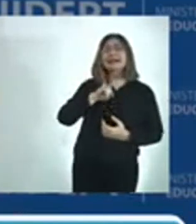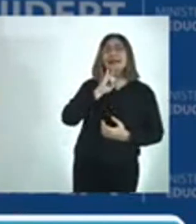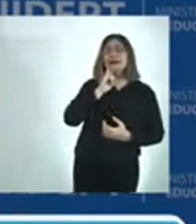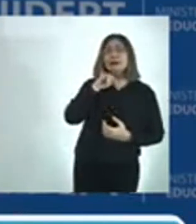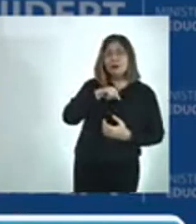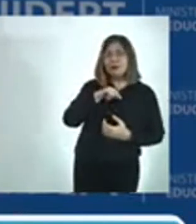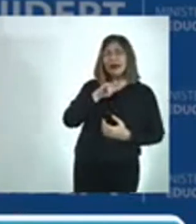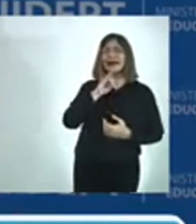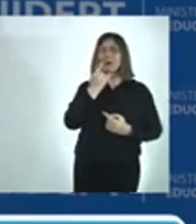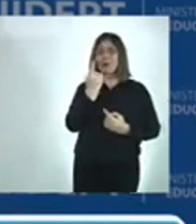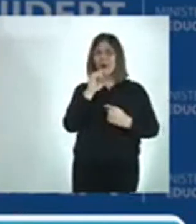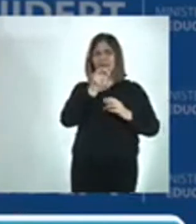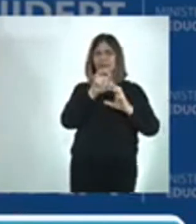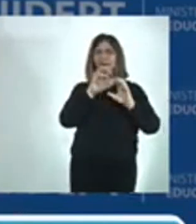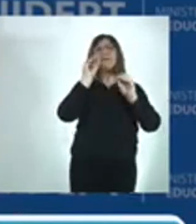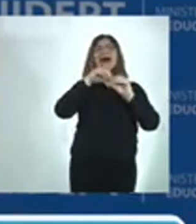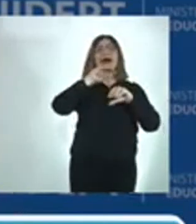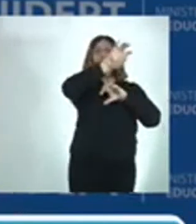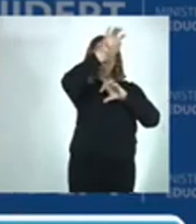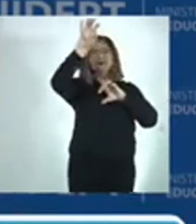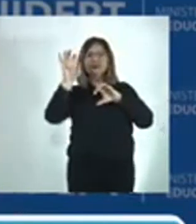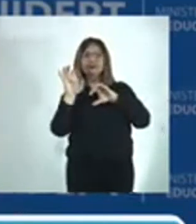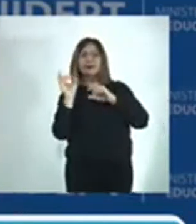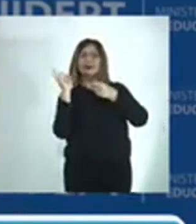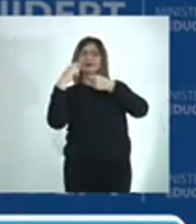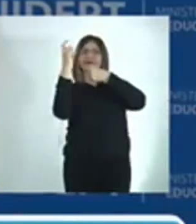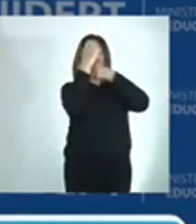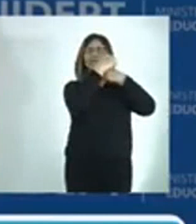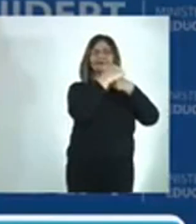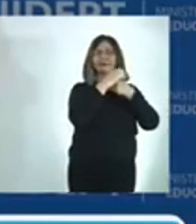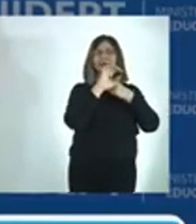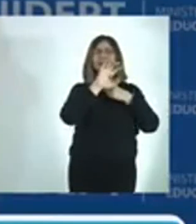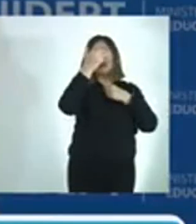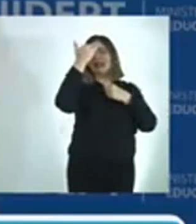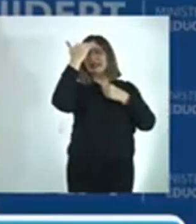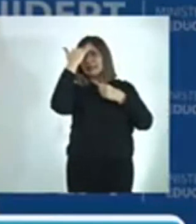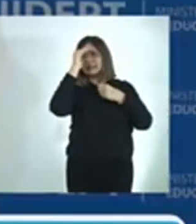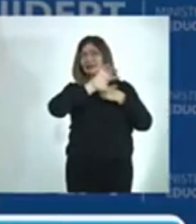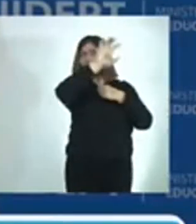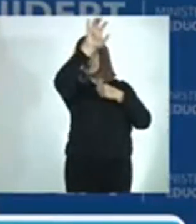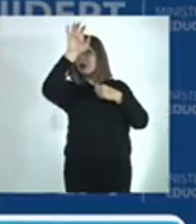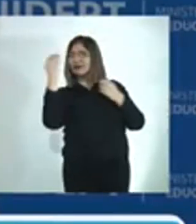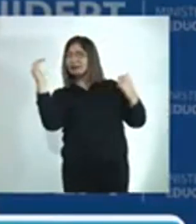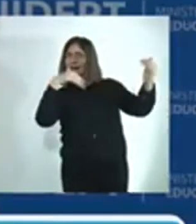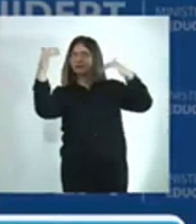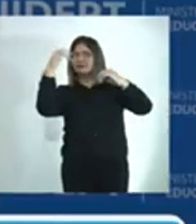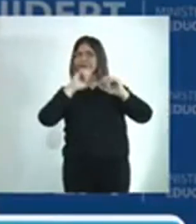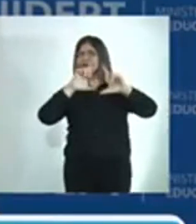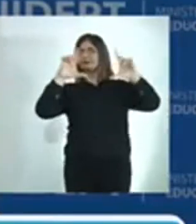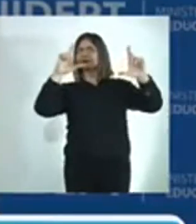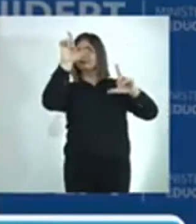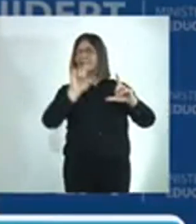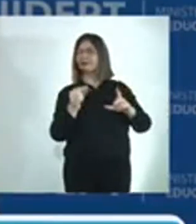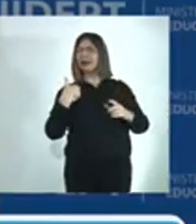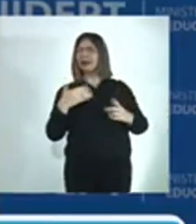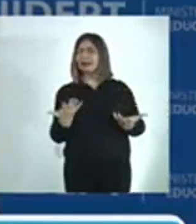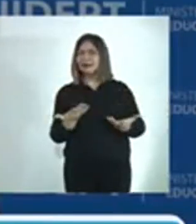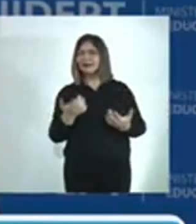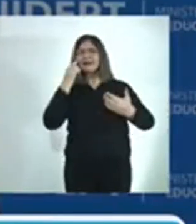han logueado al canal de YouTube. Sí. Entonces, también estamos muy presentes en la Argentina. Quiero decir, esto